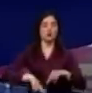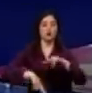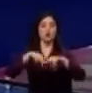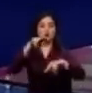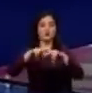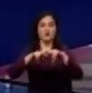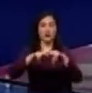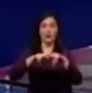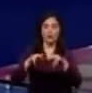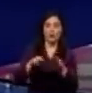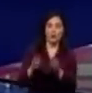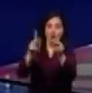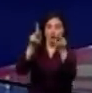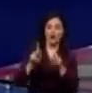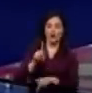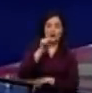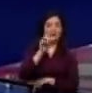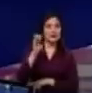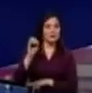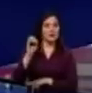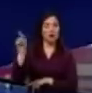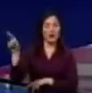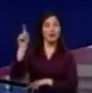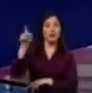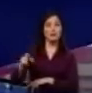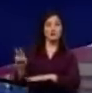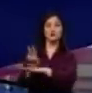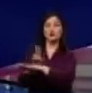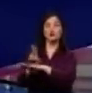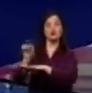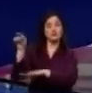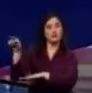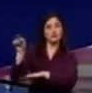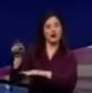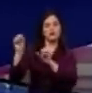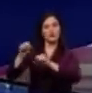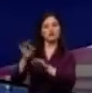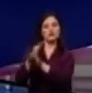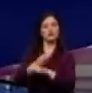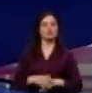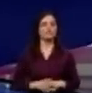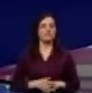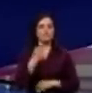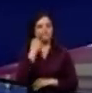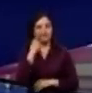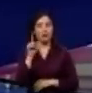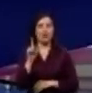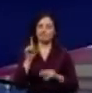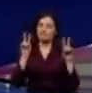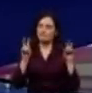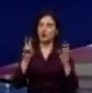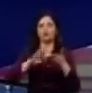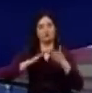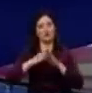a 100 metros más arriba y que la comunidad debería utilizarlo porque está completamente habilitado. Vamos a seguir este tema porque si es así,